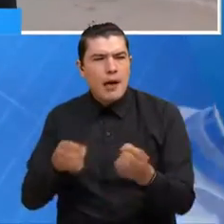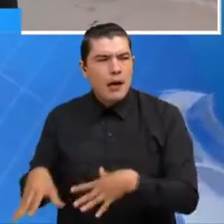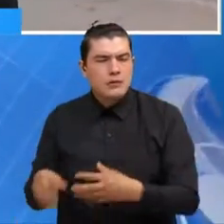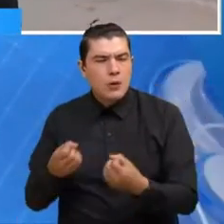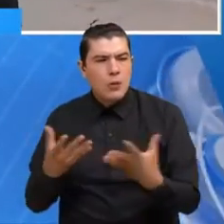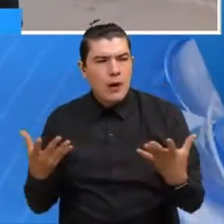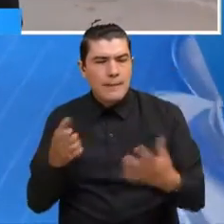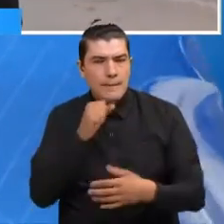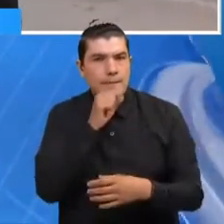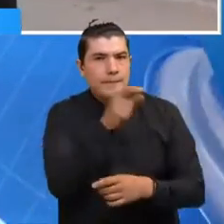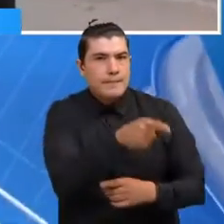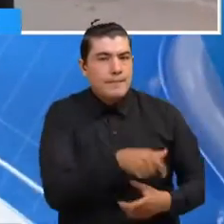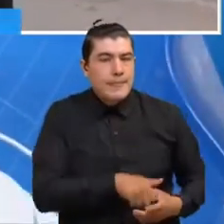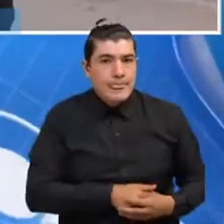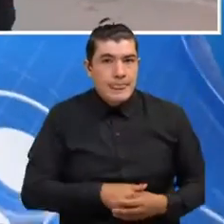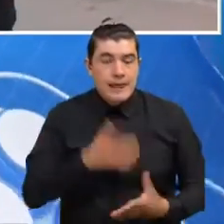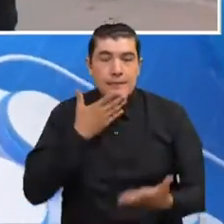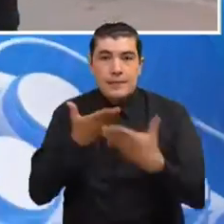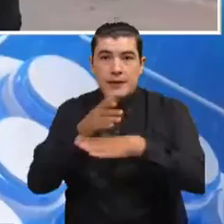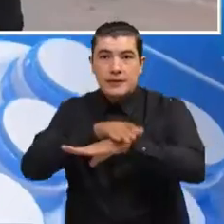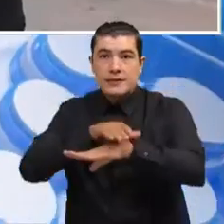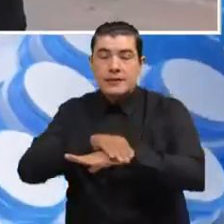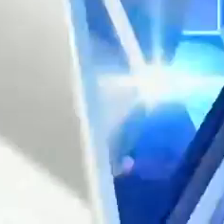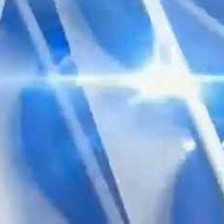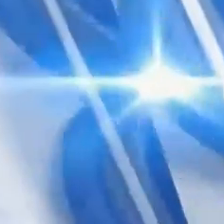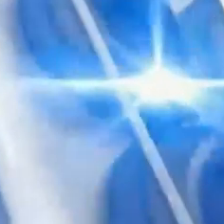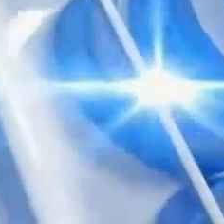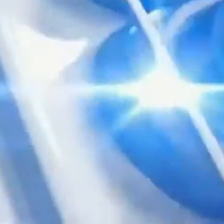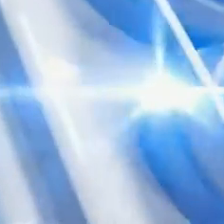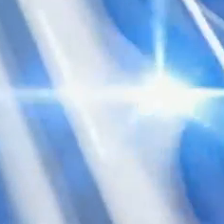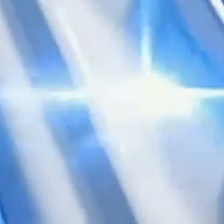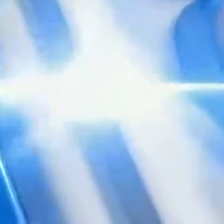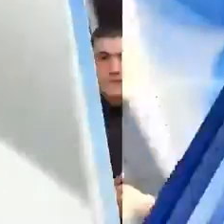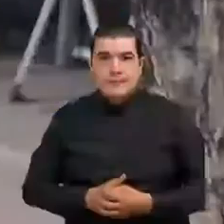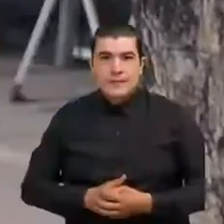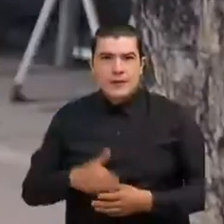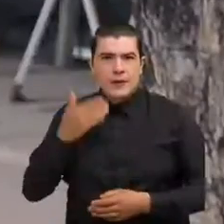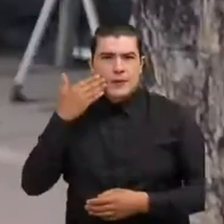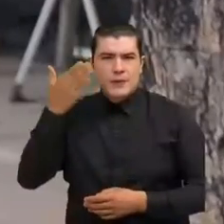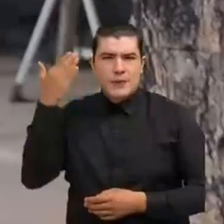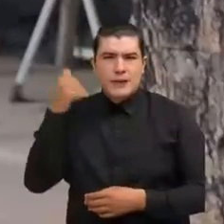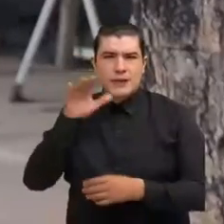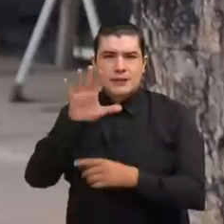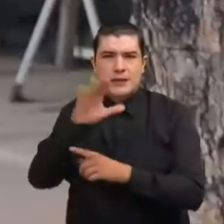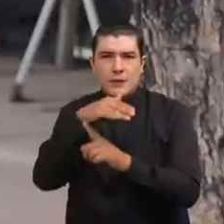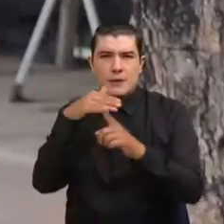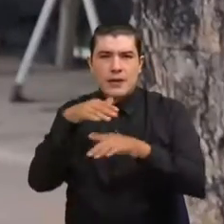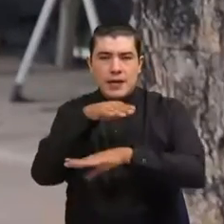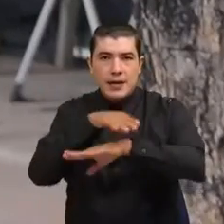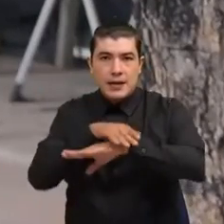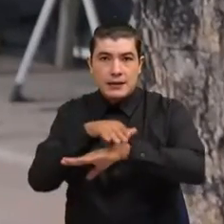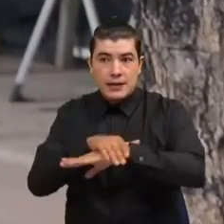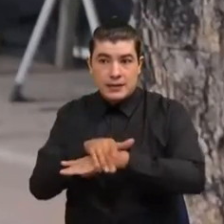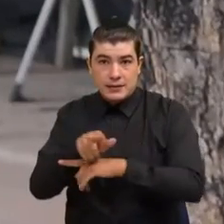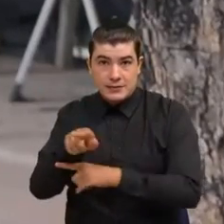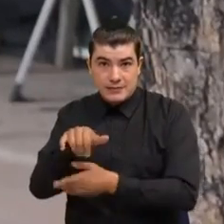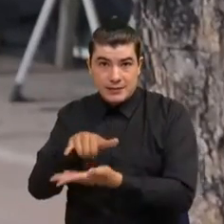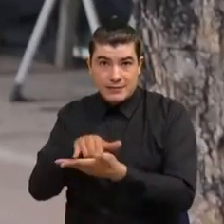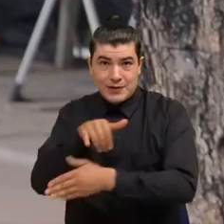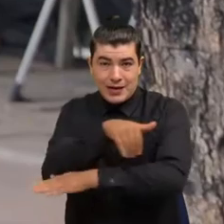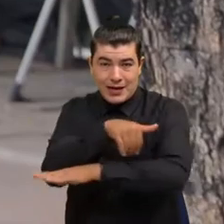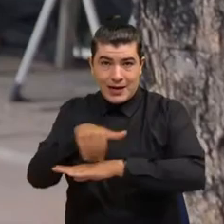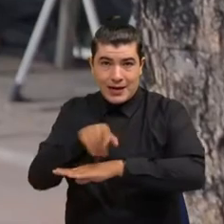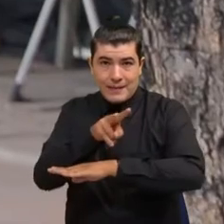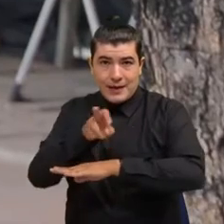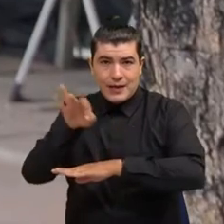Compañeros del estudio, pues el hecho se registró hacia las 5:30 de la tarde, donde los propietarios de este negocio ubicado sobre la carrera 28, pues han perdido